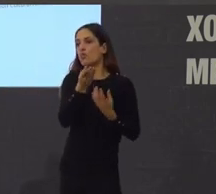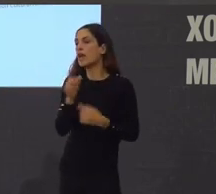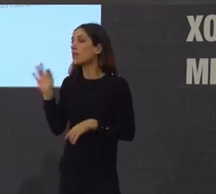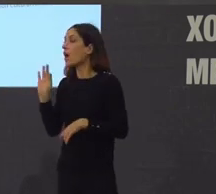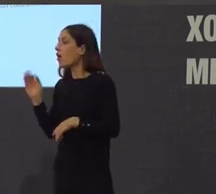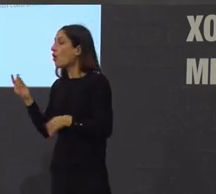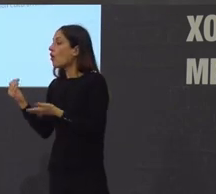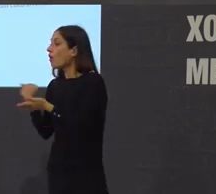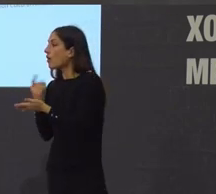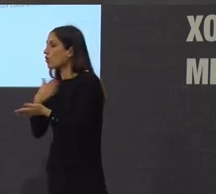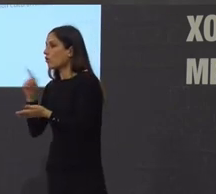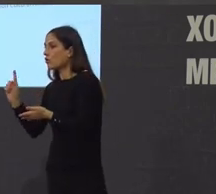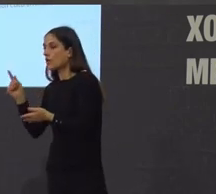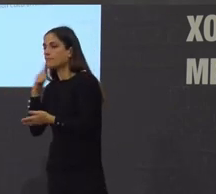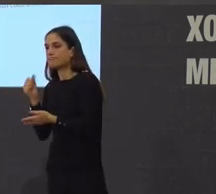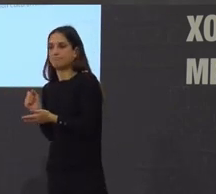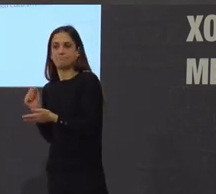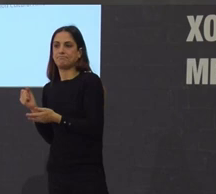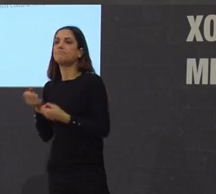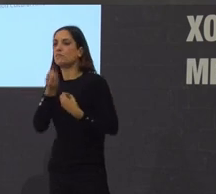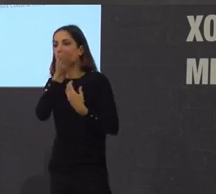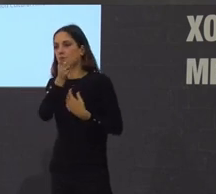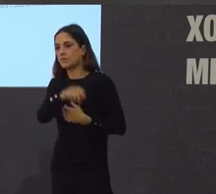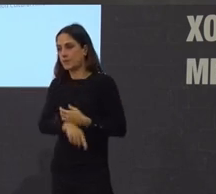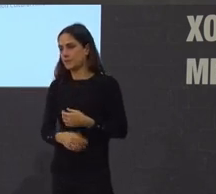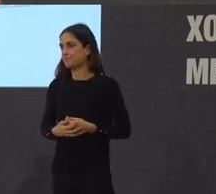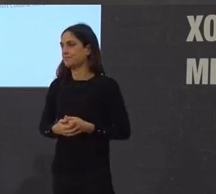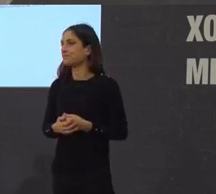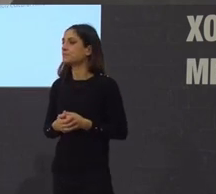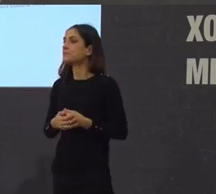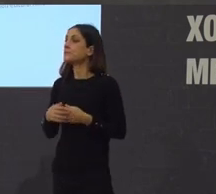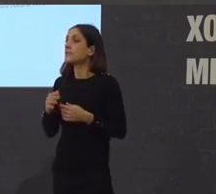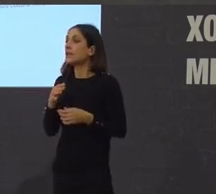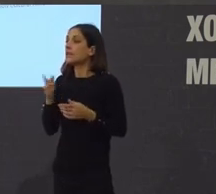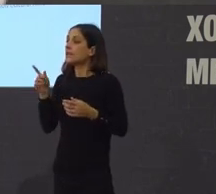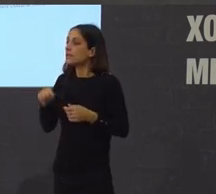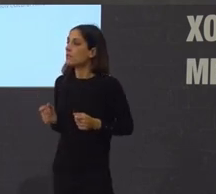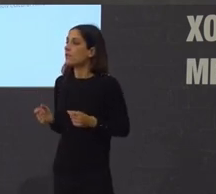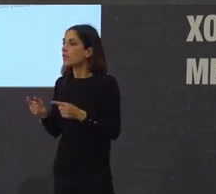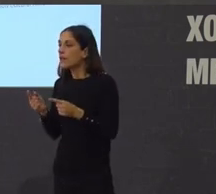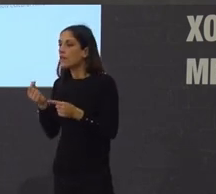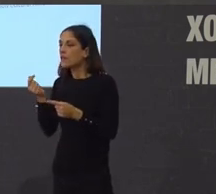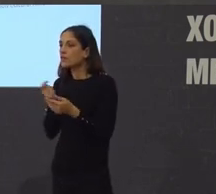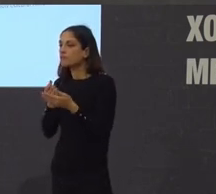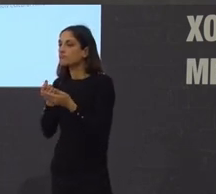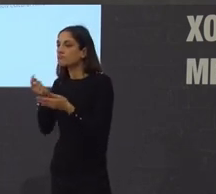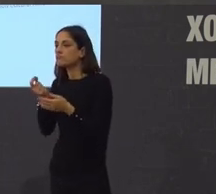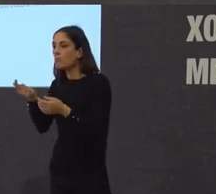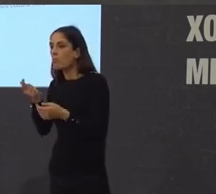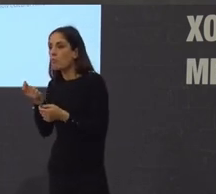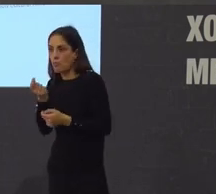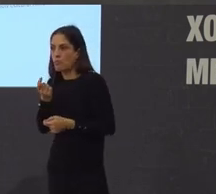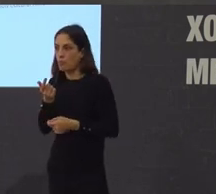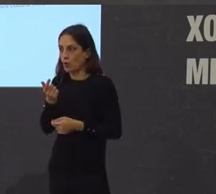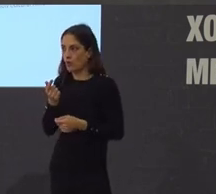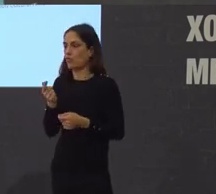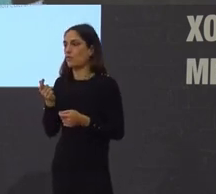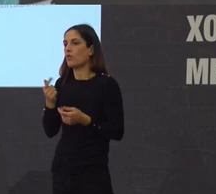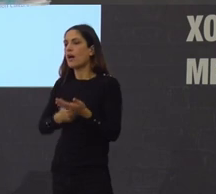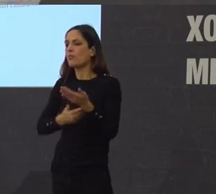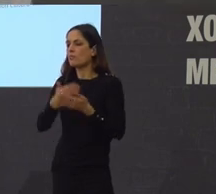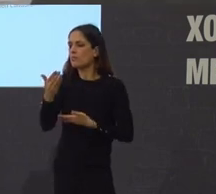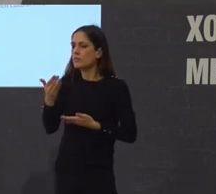de todas maneras la cotización era pública un capo que les quería y hay aquí cuando tiene que hoy os voy a leer un periódico